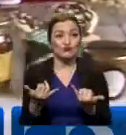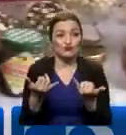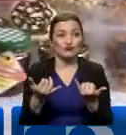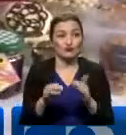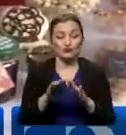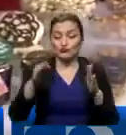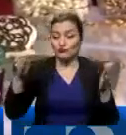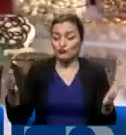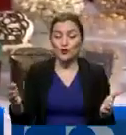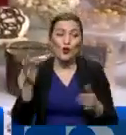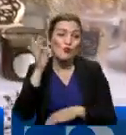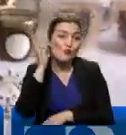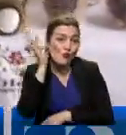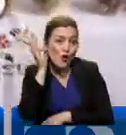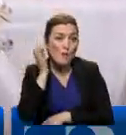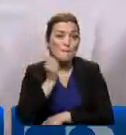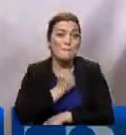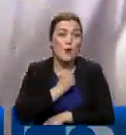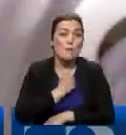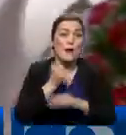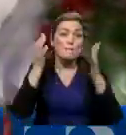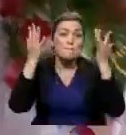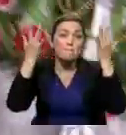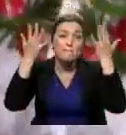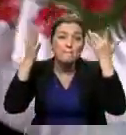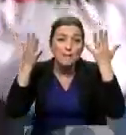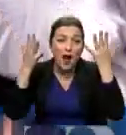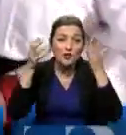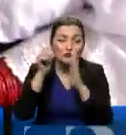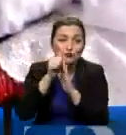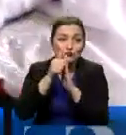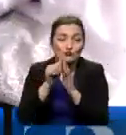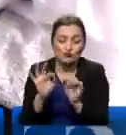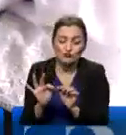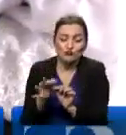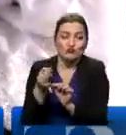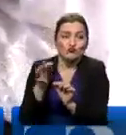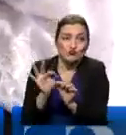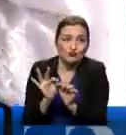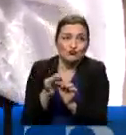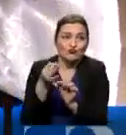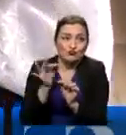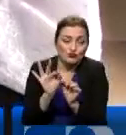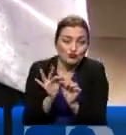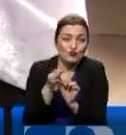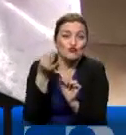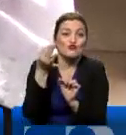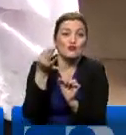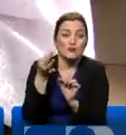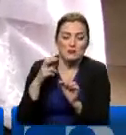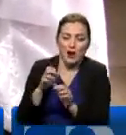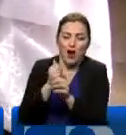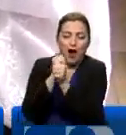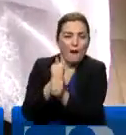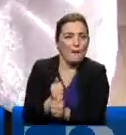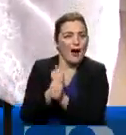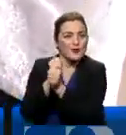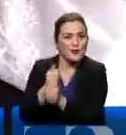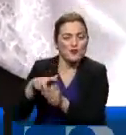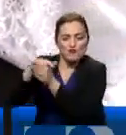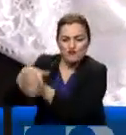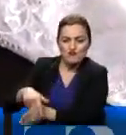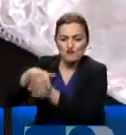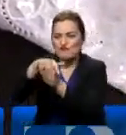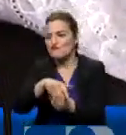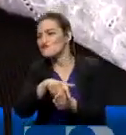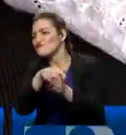stand, cómo nuestras mujeres con sus propias manos realizan estos bordados. También vamos a tener paseos a caballo, caminatas. Si